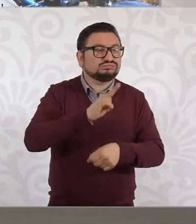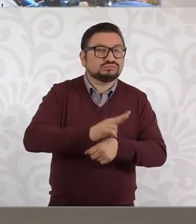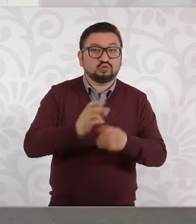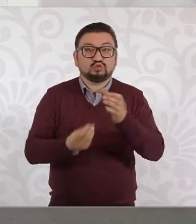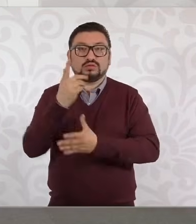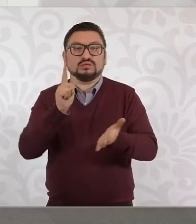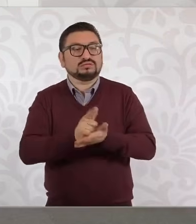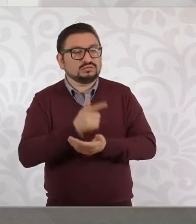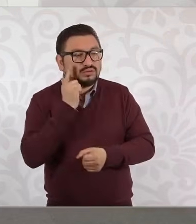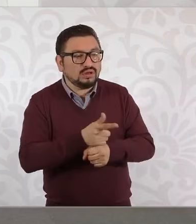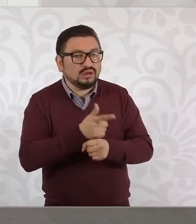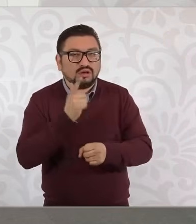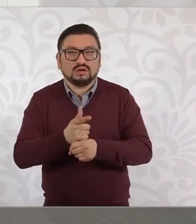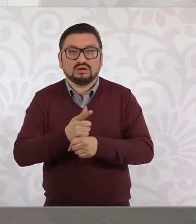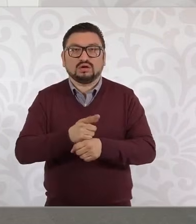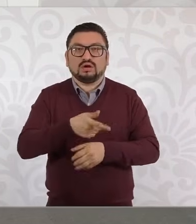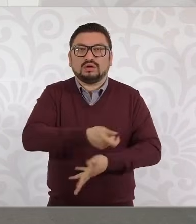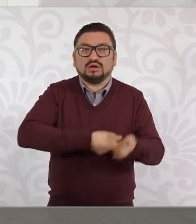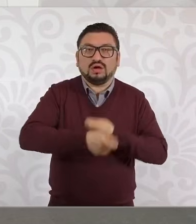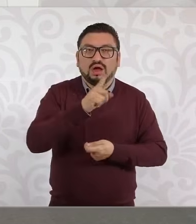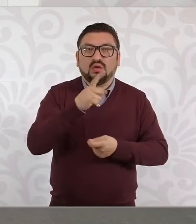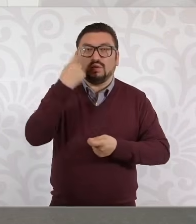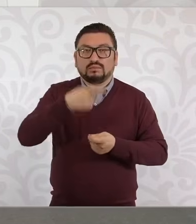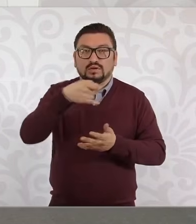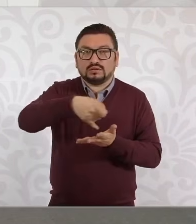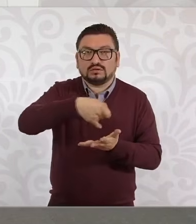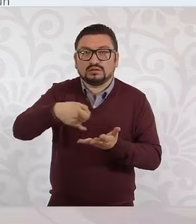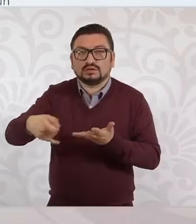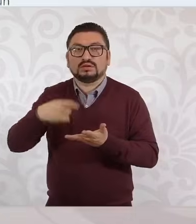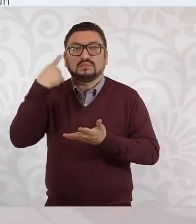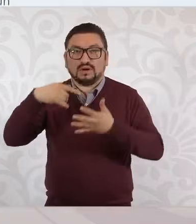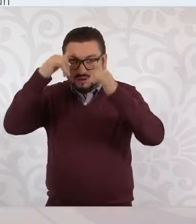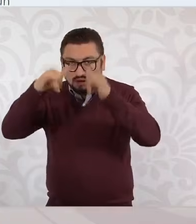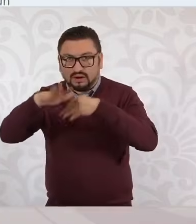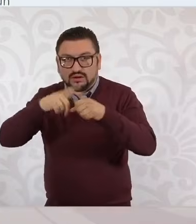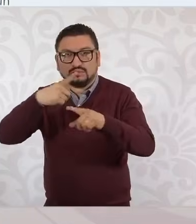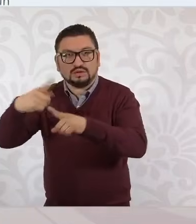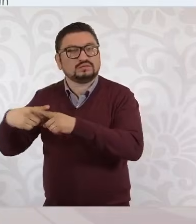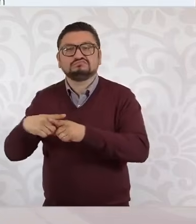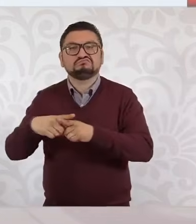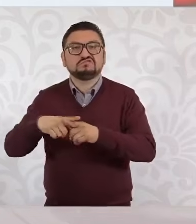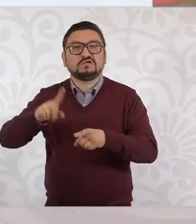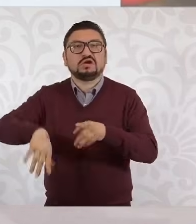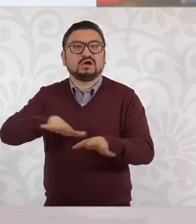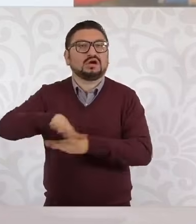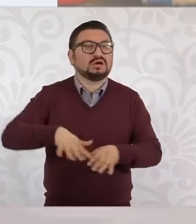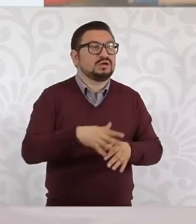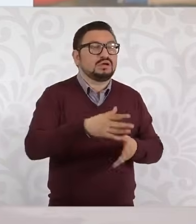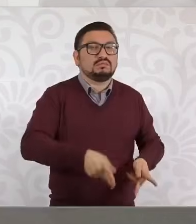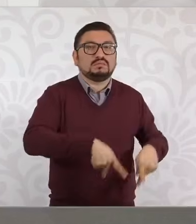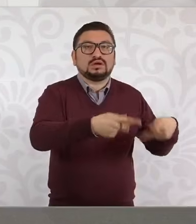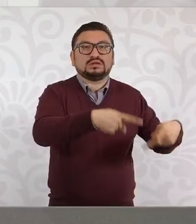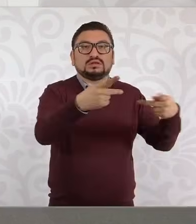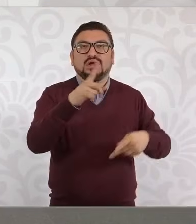ley, encontramos que los pozos de uso agrícola y pecuario se destinan para comercializar agua en pipas, como